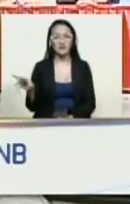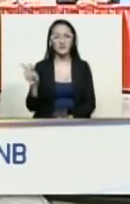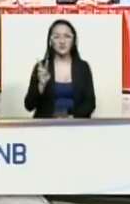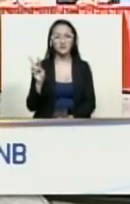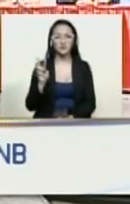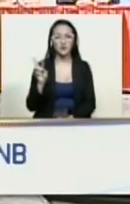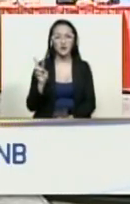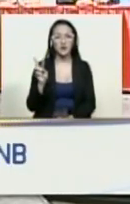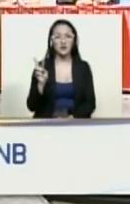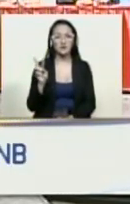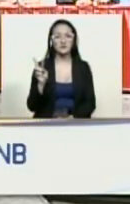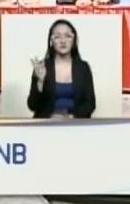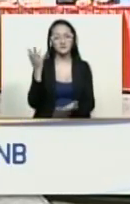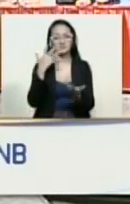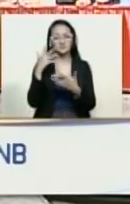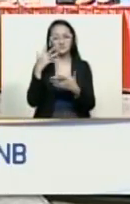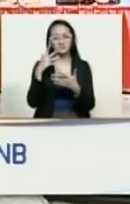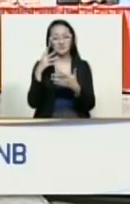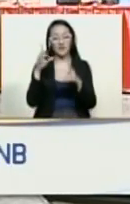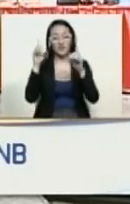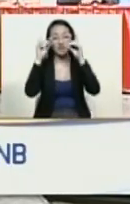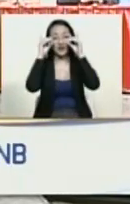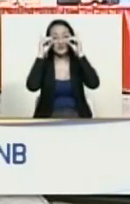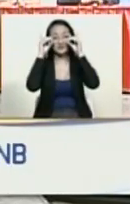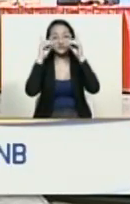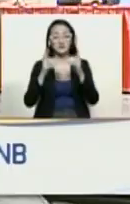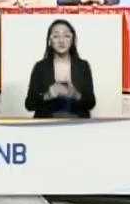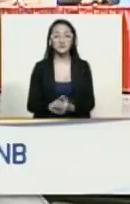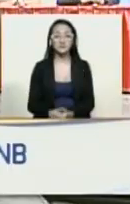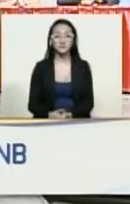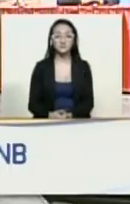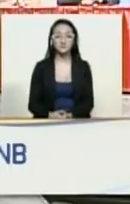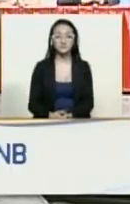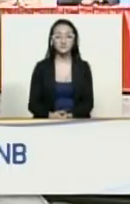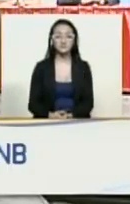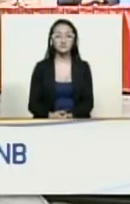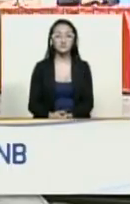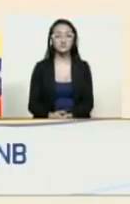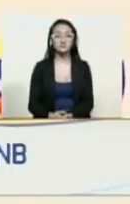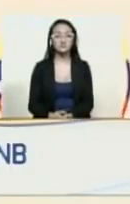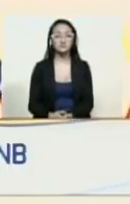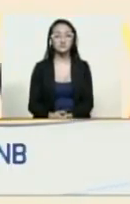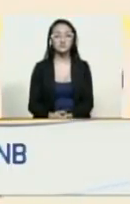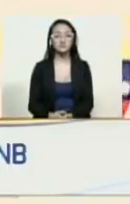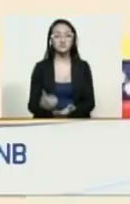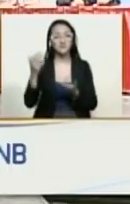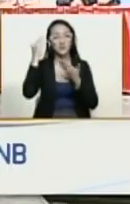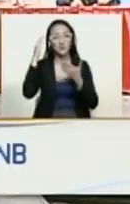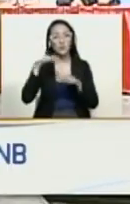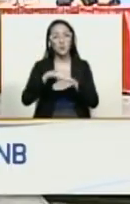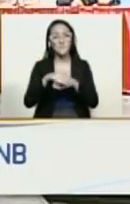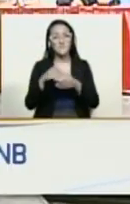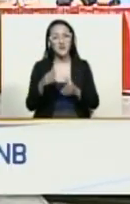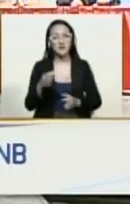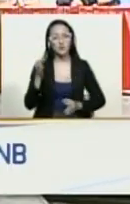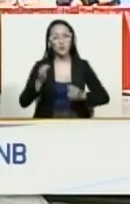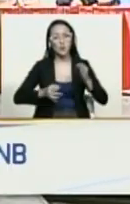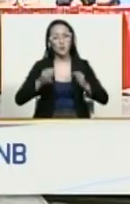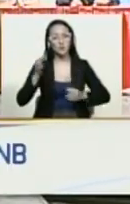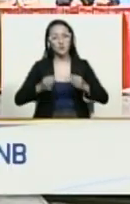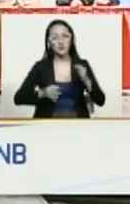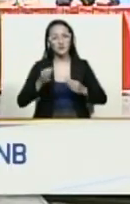República, Delcy Eloína Rodríguez Gómez, al ministro de la